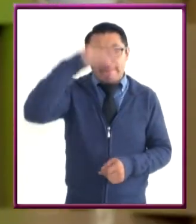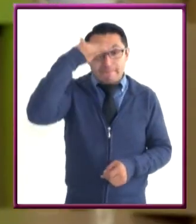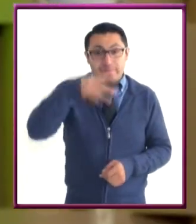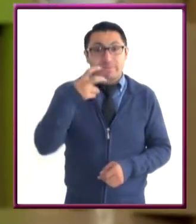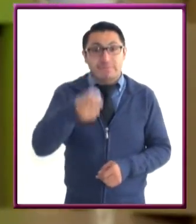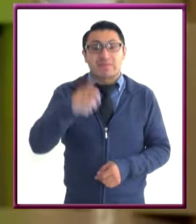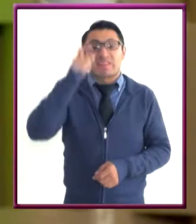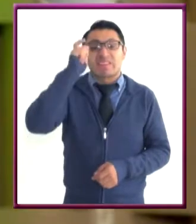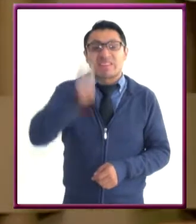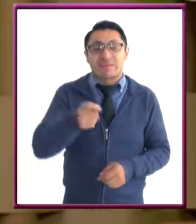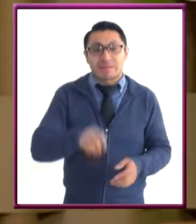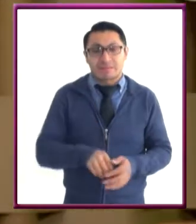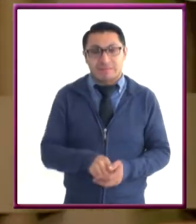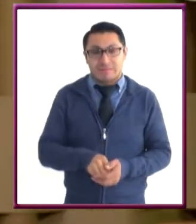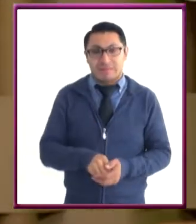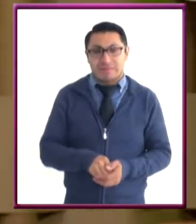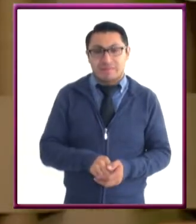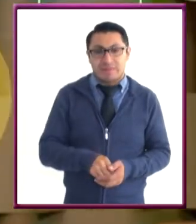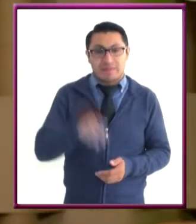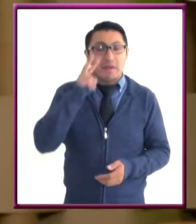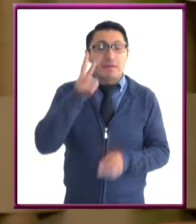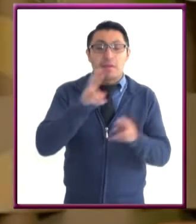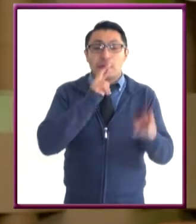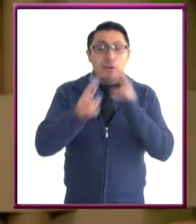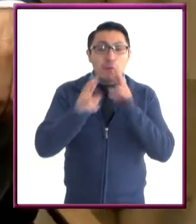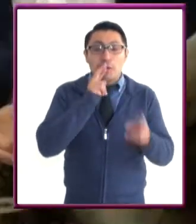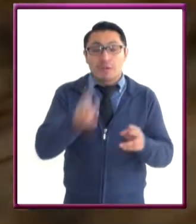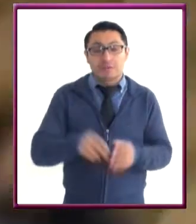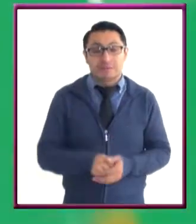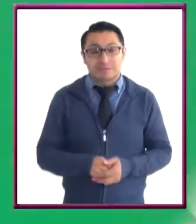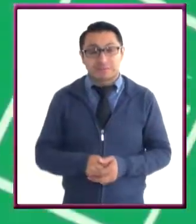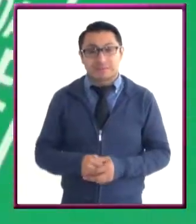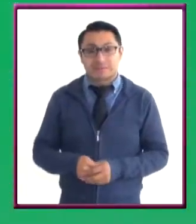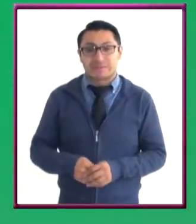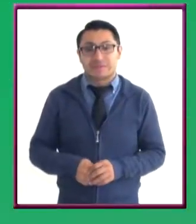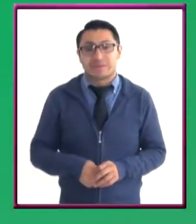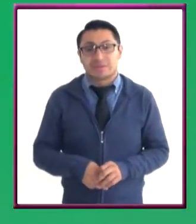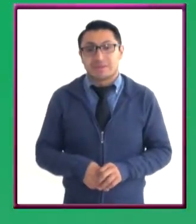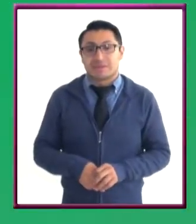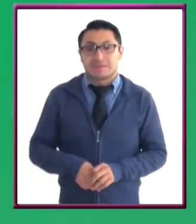¿Ustedes saben qué es un saiga? Veamos algunas de sus respuestas.